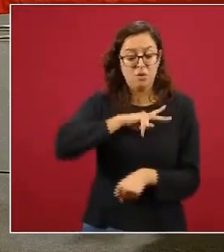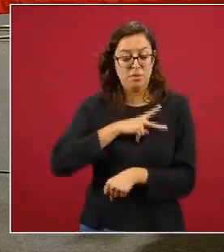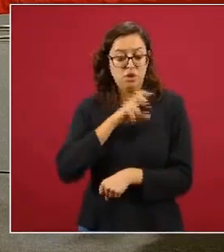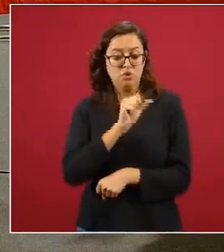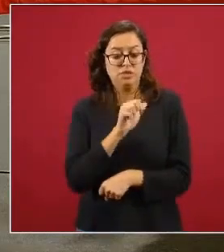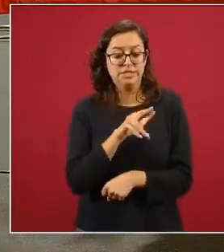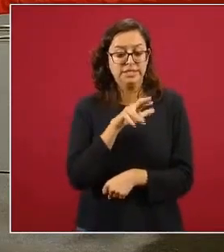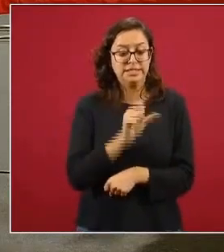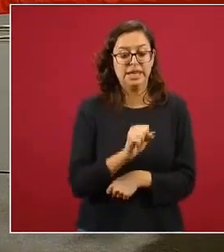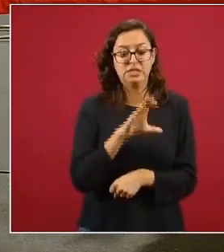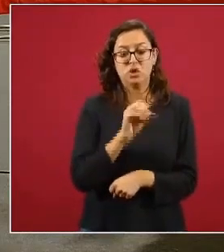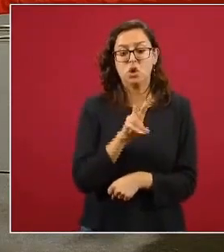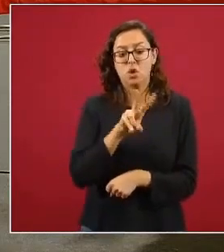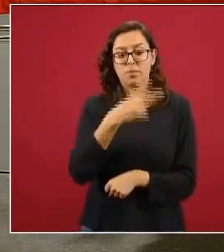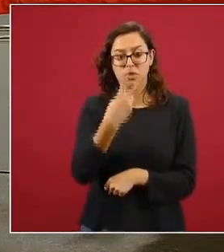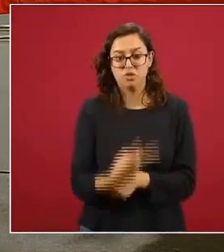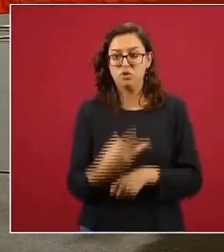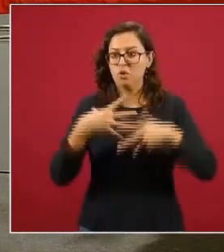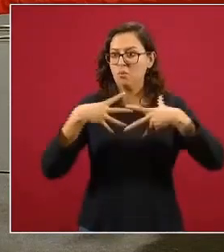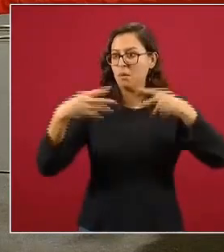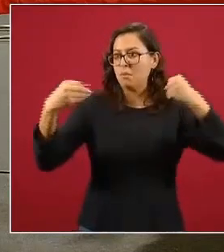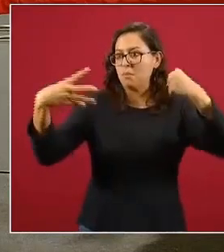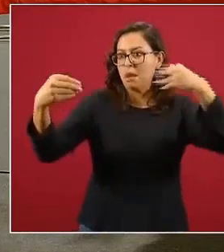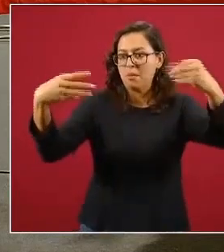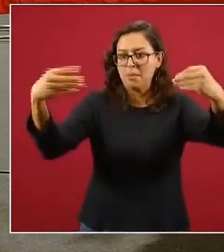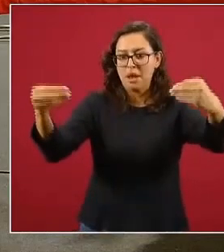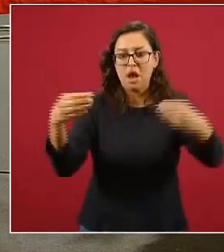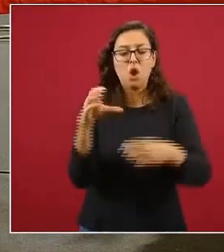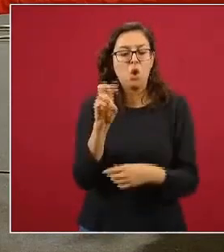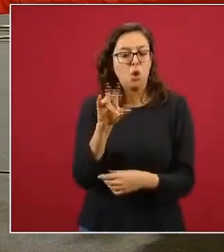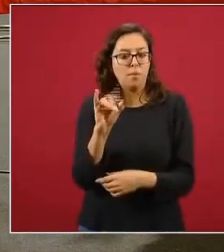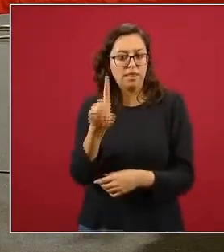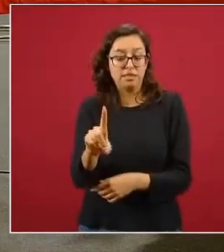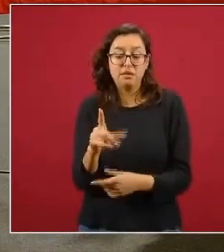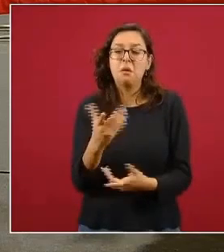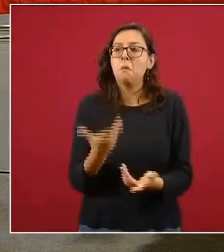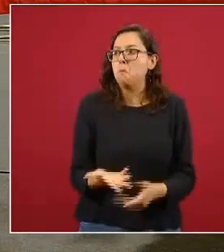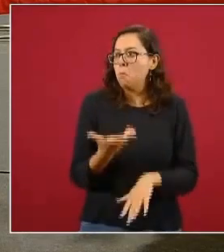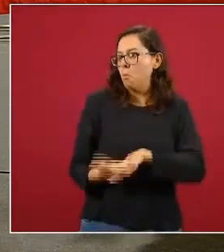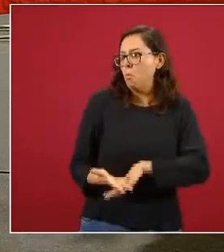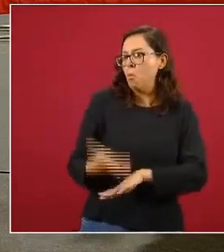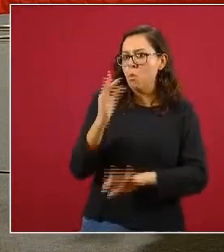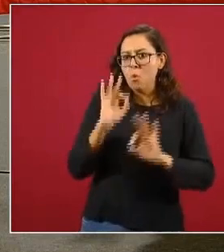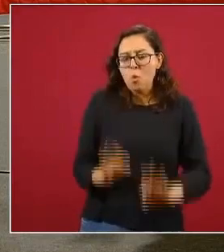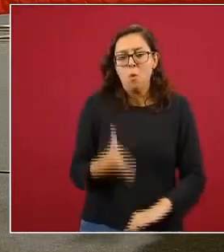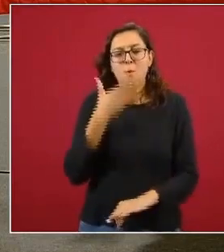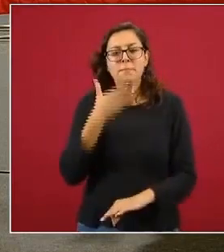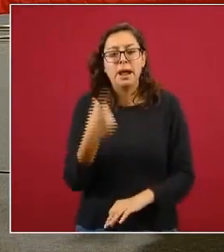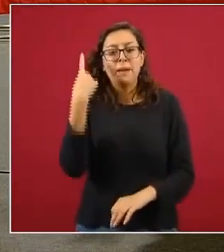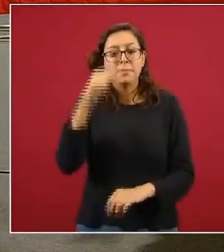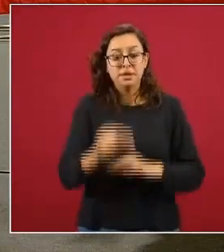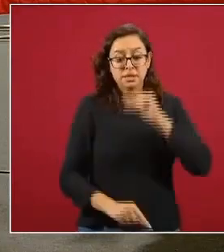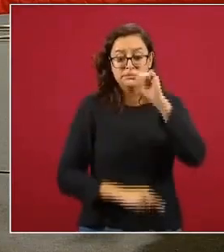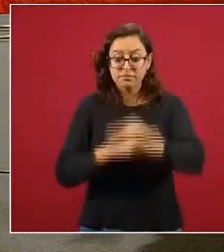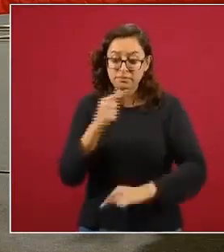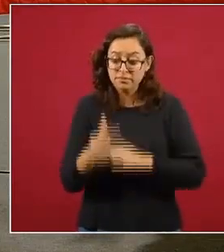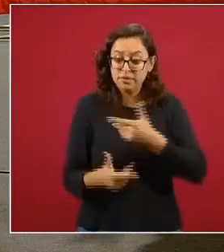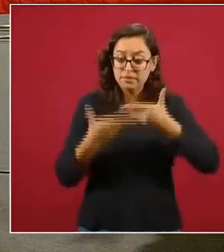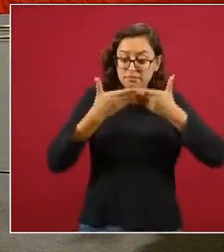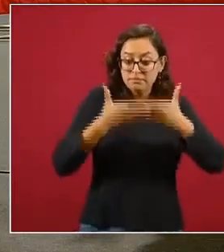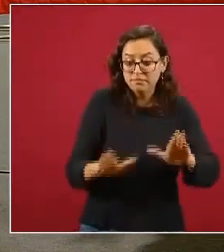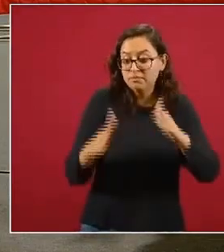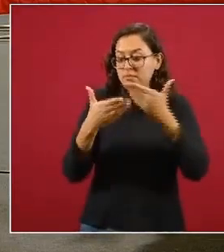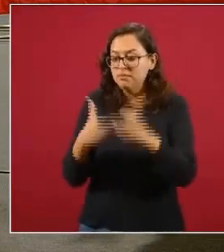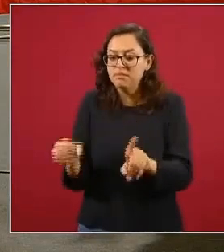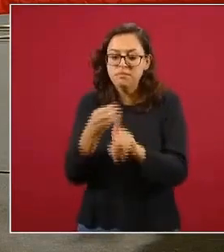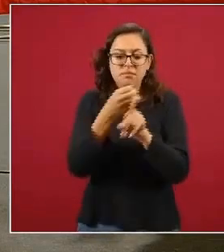SARS-CoV-2. Y ha sido muy útil para poder proceder en una forma ordenada, vigilada, monitoreada a